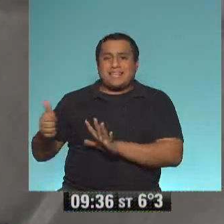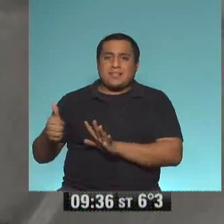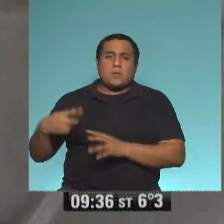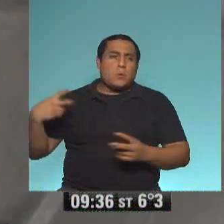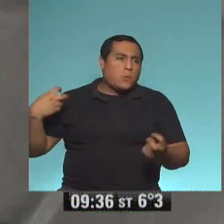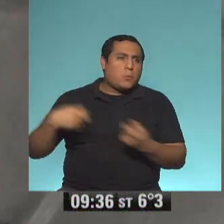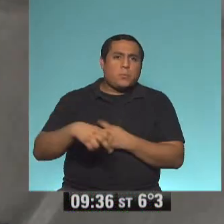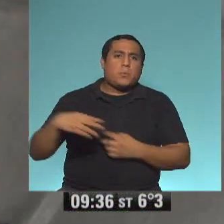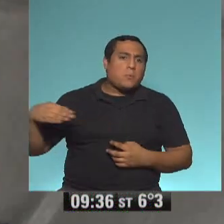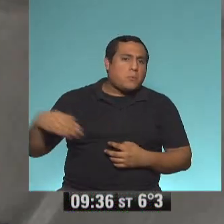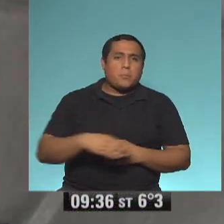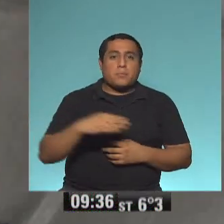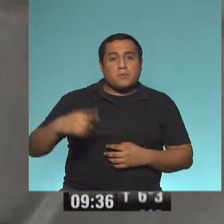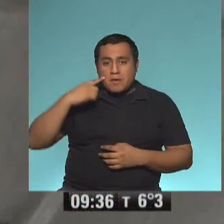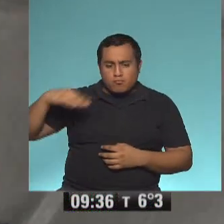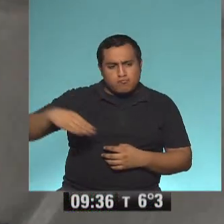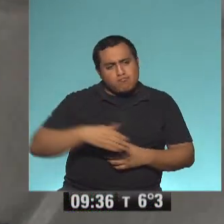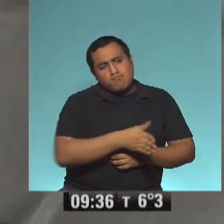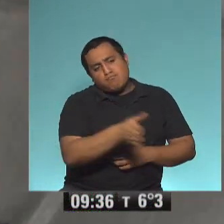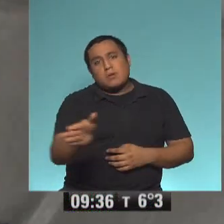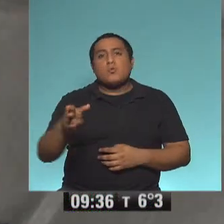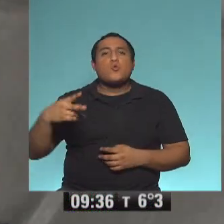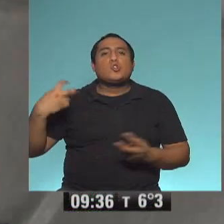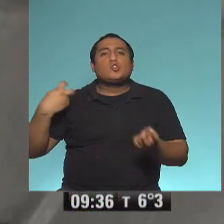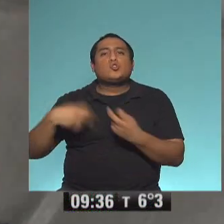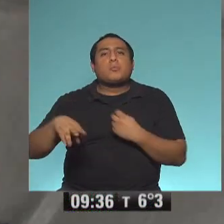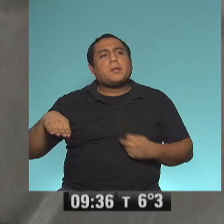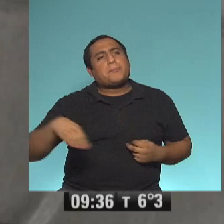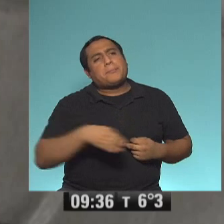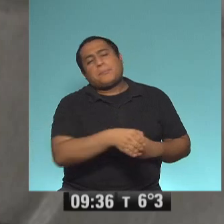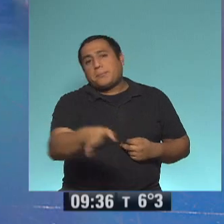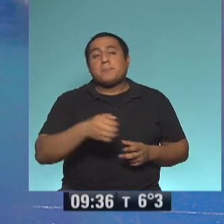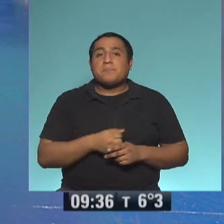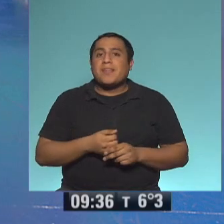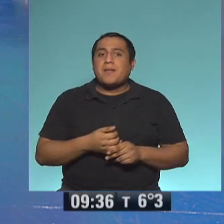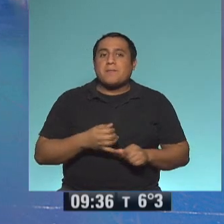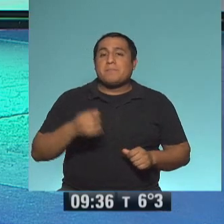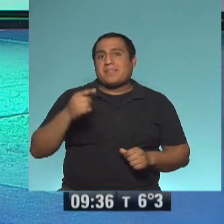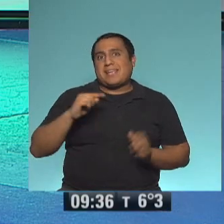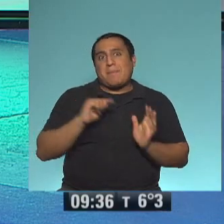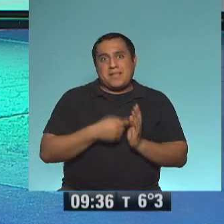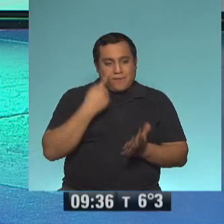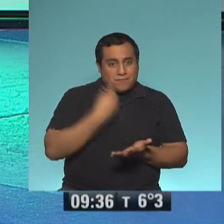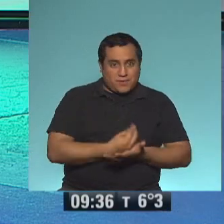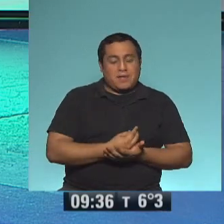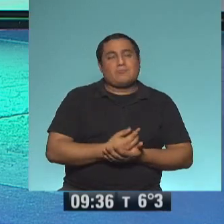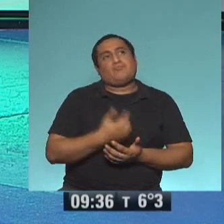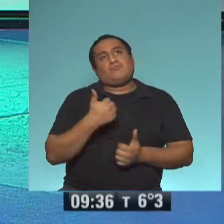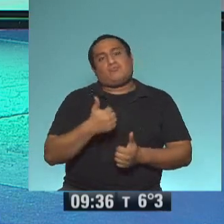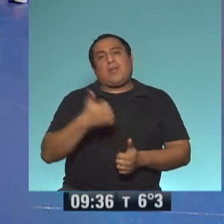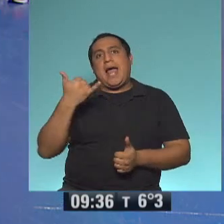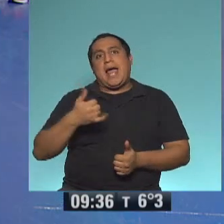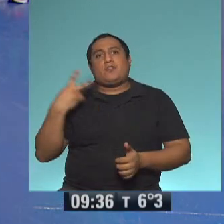ciudad de Buenos Aires. Ahí está el subte. Miren. Qué bueno. Me encanta viajar, los que vivimos en Capital, bueno, tenemos la suerte de tener